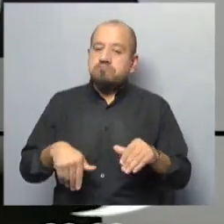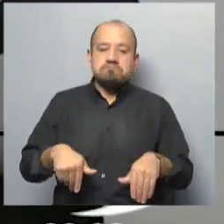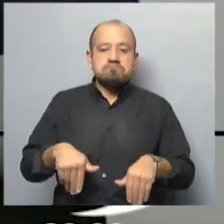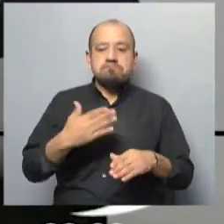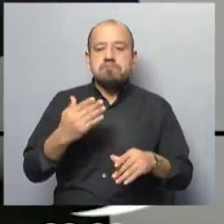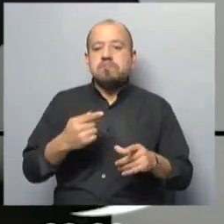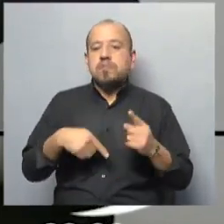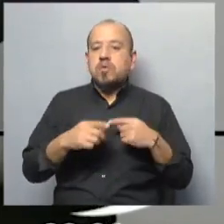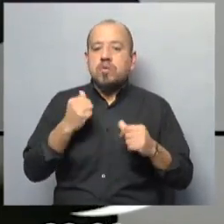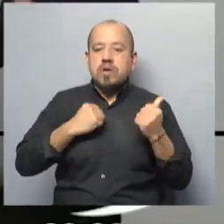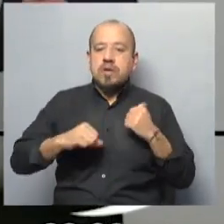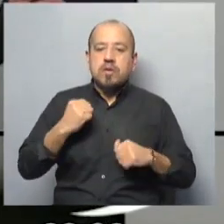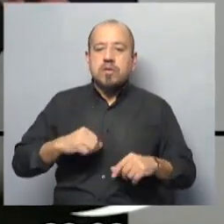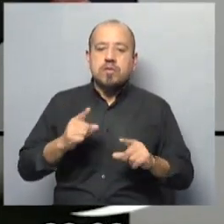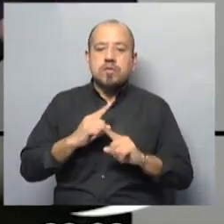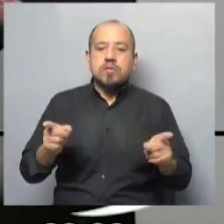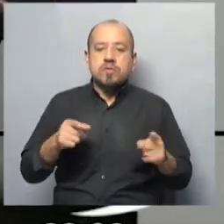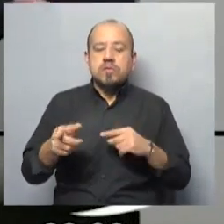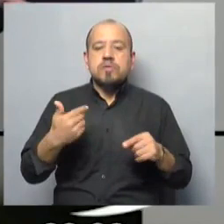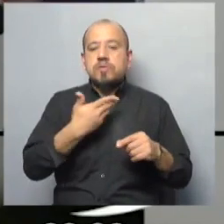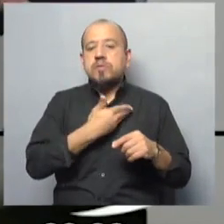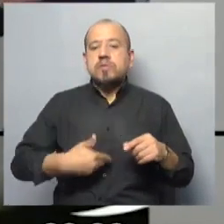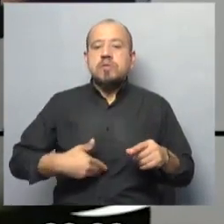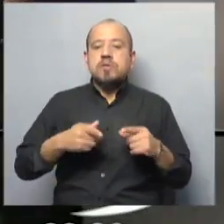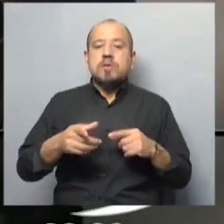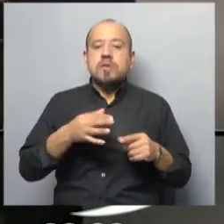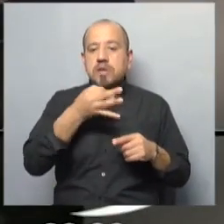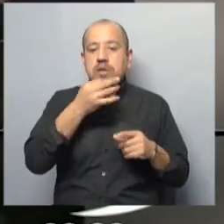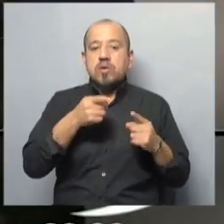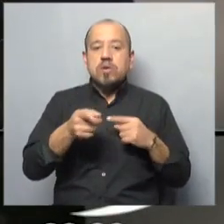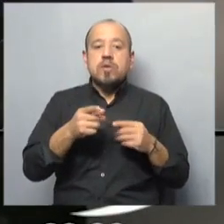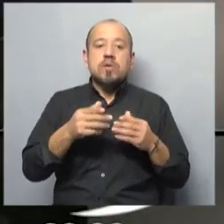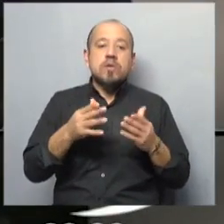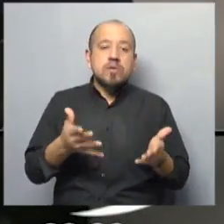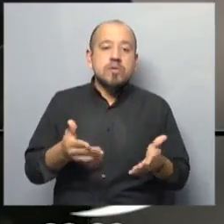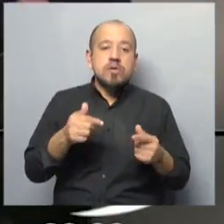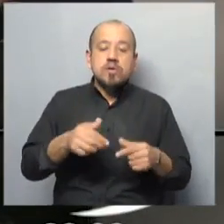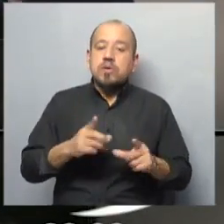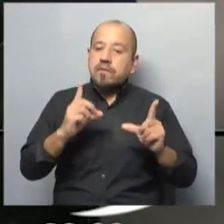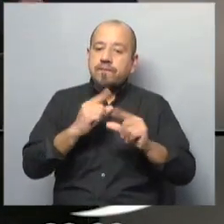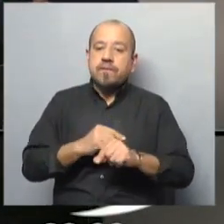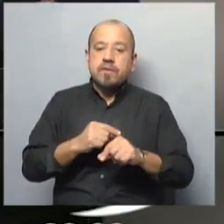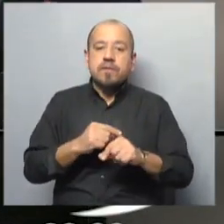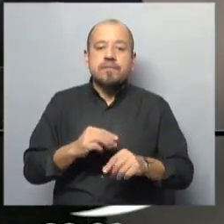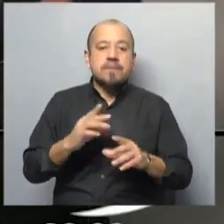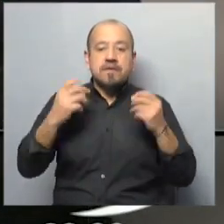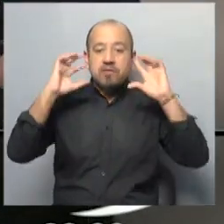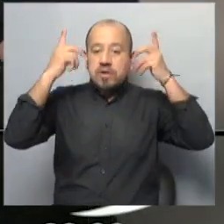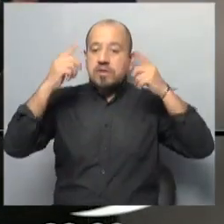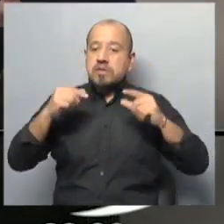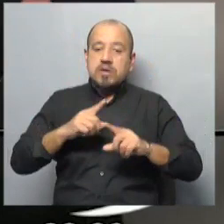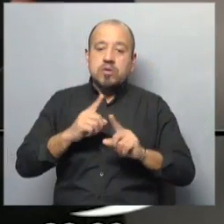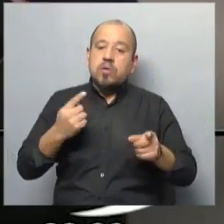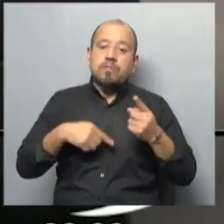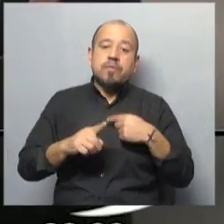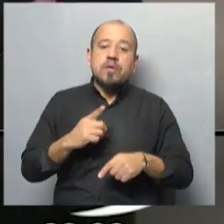se registraron heridos. El presidente Gustavo Petro sostuvo que esto es lo que debe acabar en el país. No más violencia, aunque